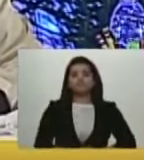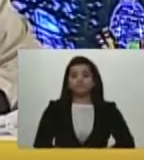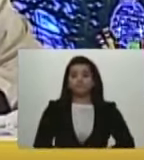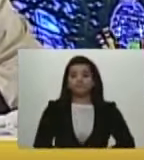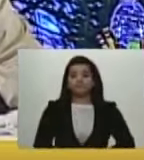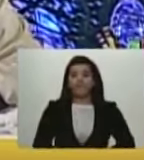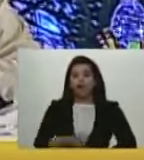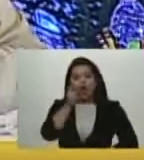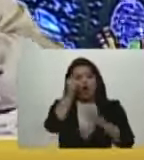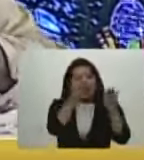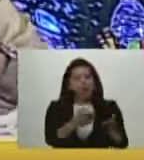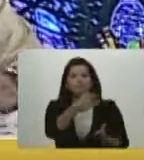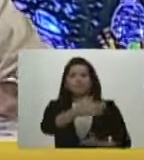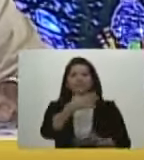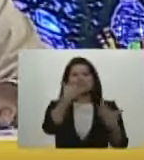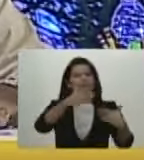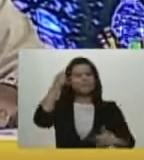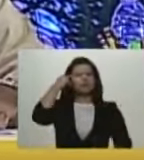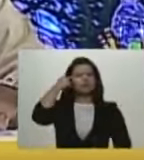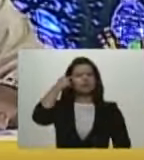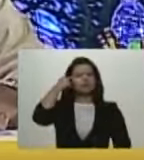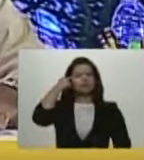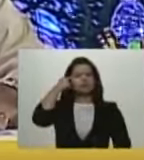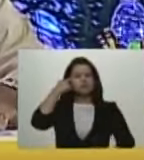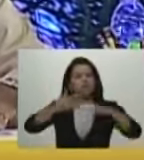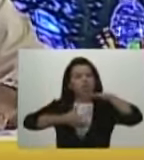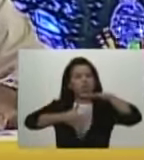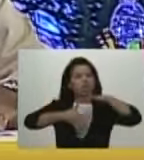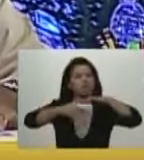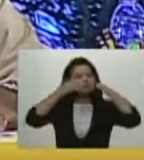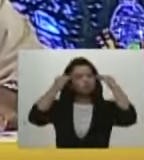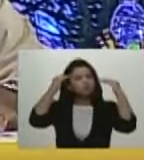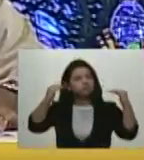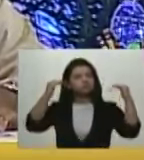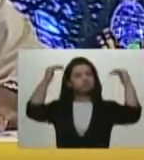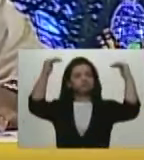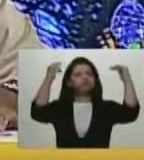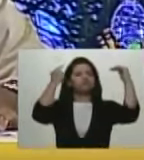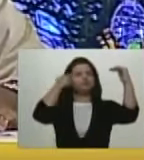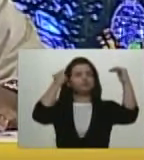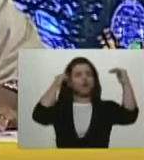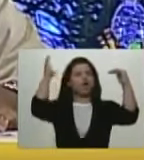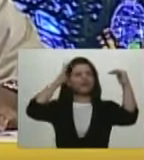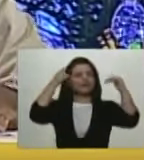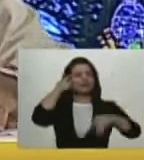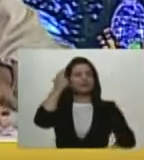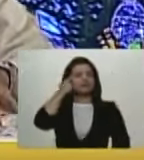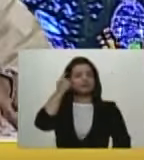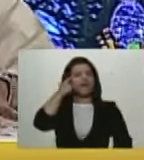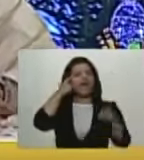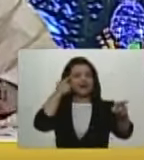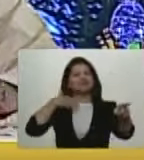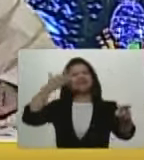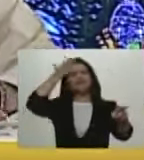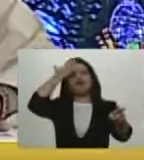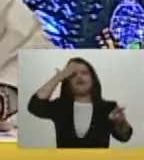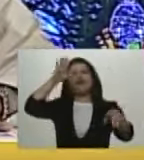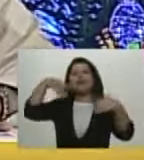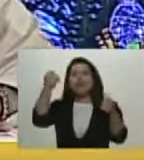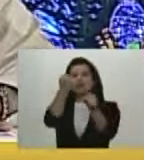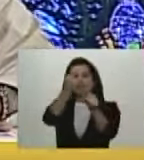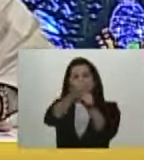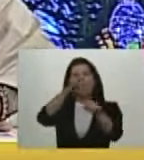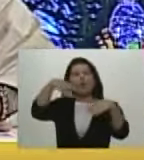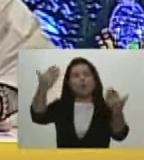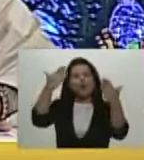de conciencia suprema del papel que le tocó jugar hasta el último día de su vida. Por eso esta es la